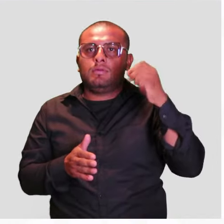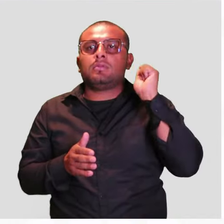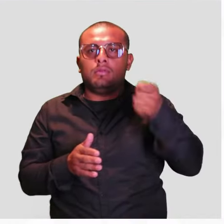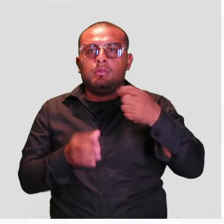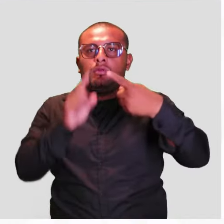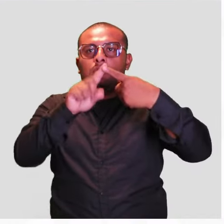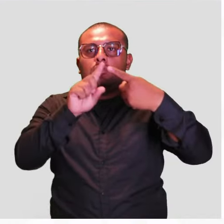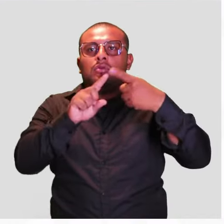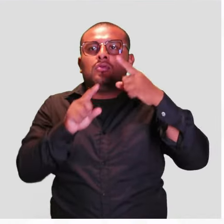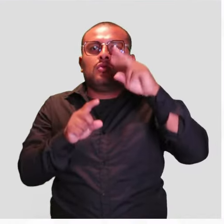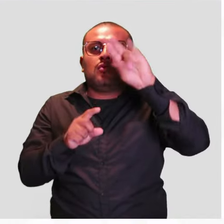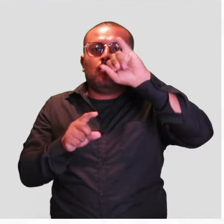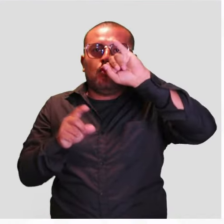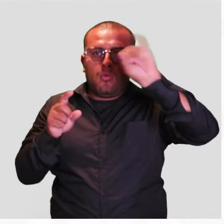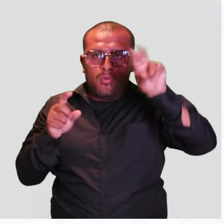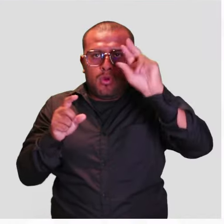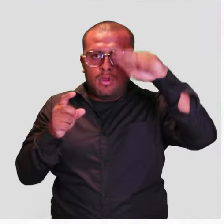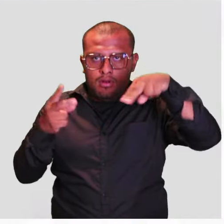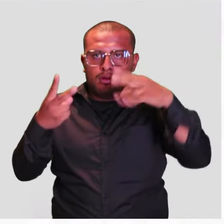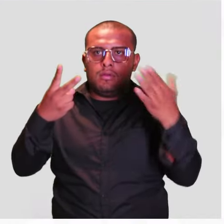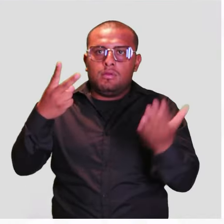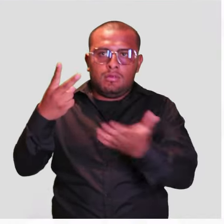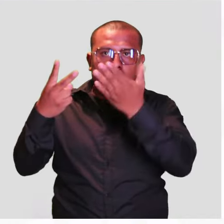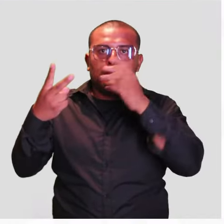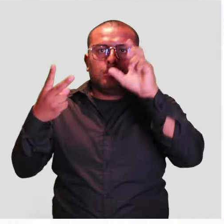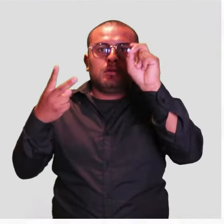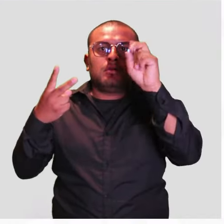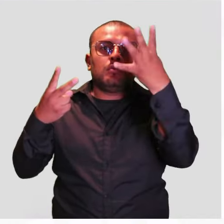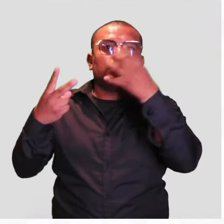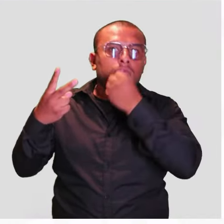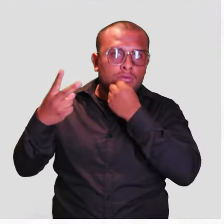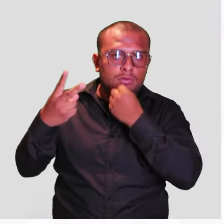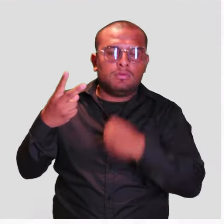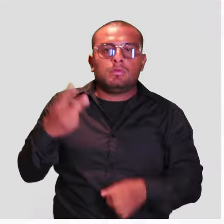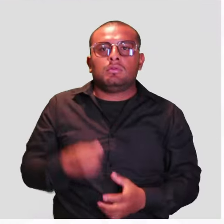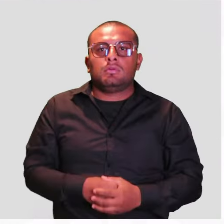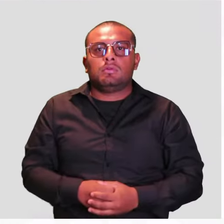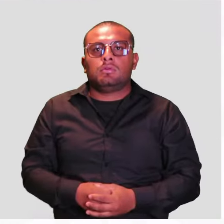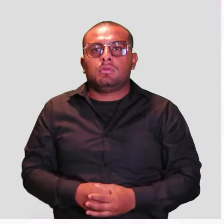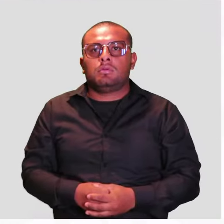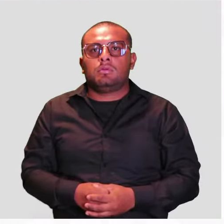Alvarado. Adelante, candidato, cuenta con 34 segundos.